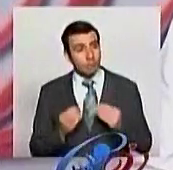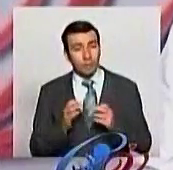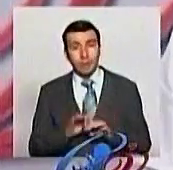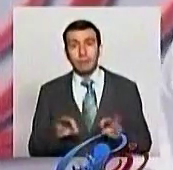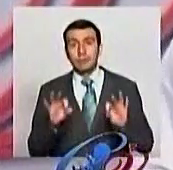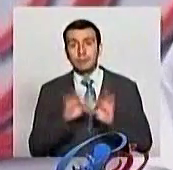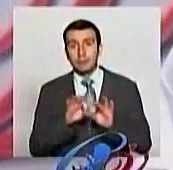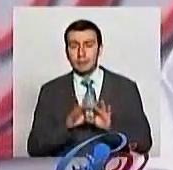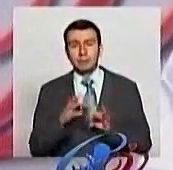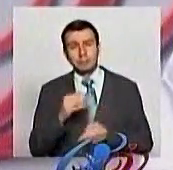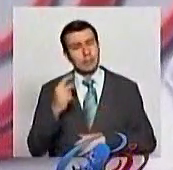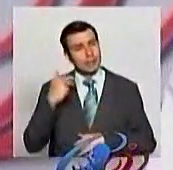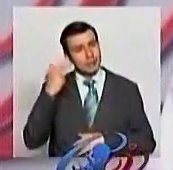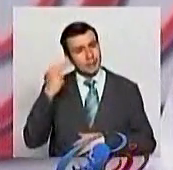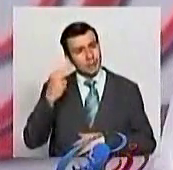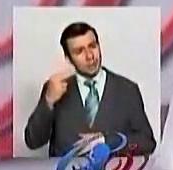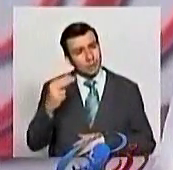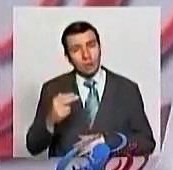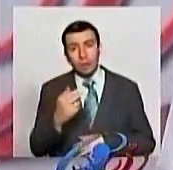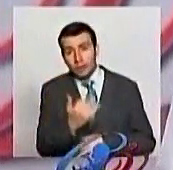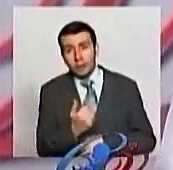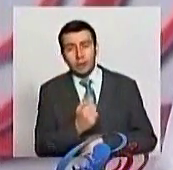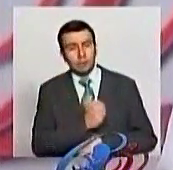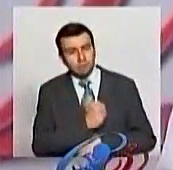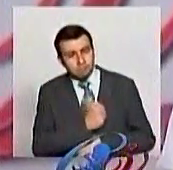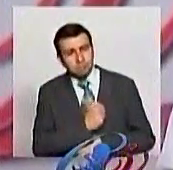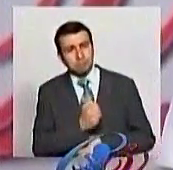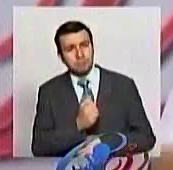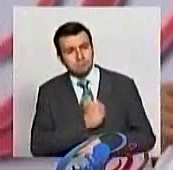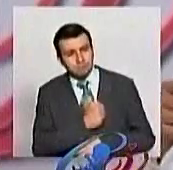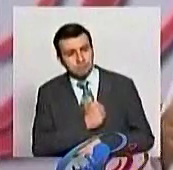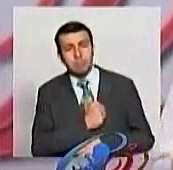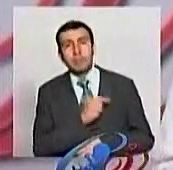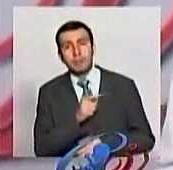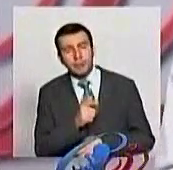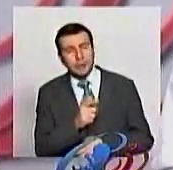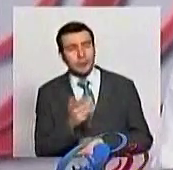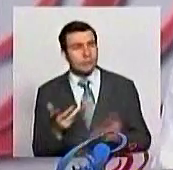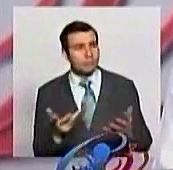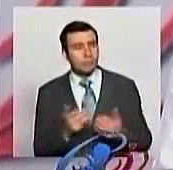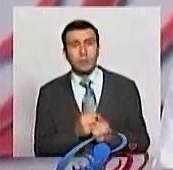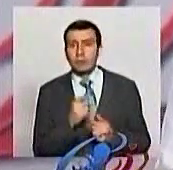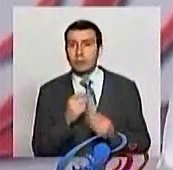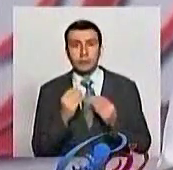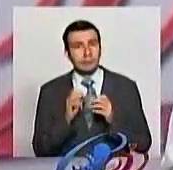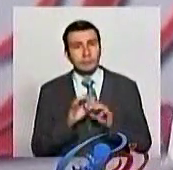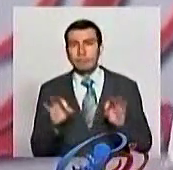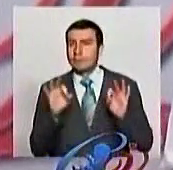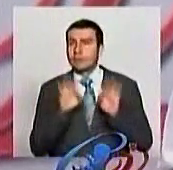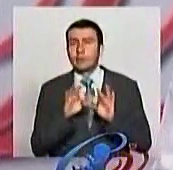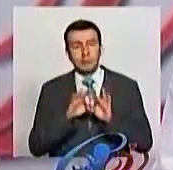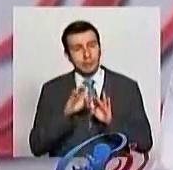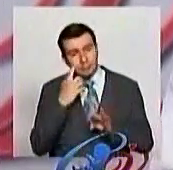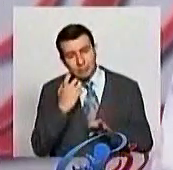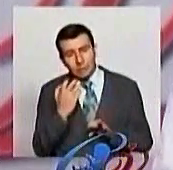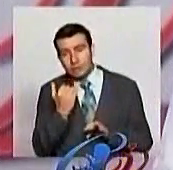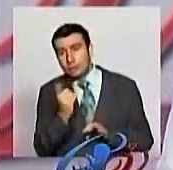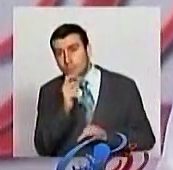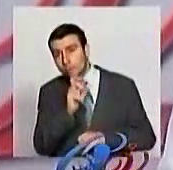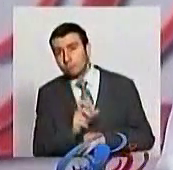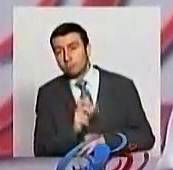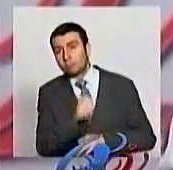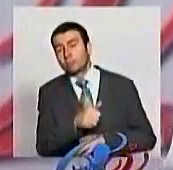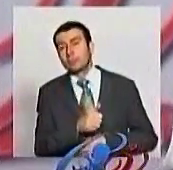historia clínica en el paciente, dedicarle tiempo al paciente, de preguntarle lo más importante para el paciente. ¿Por